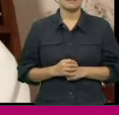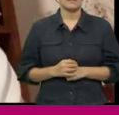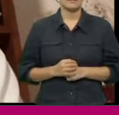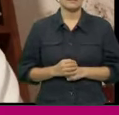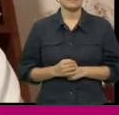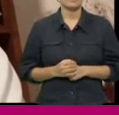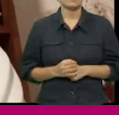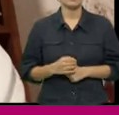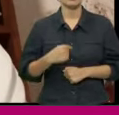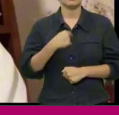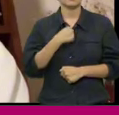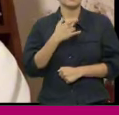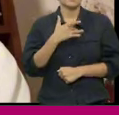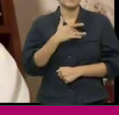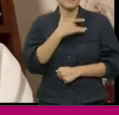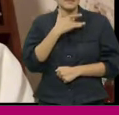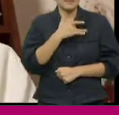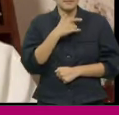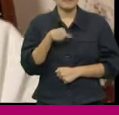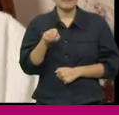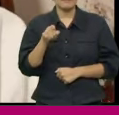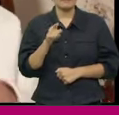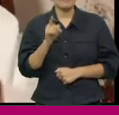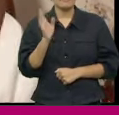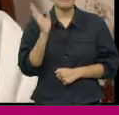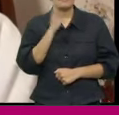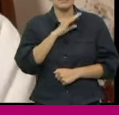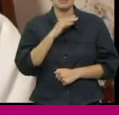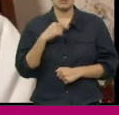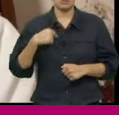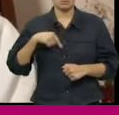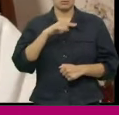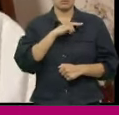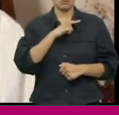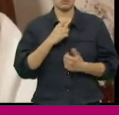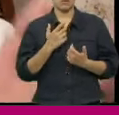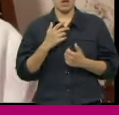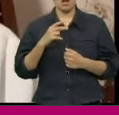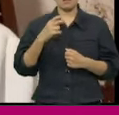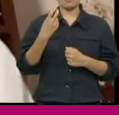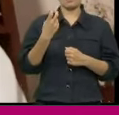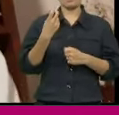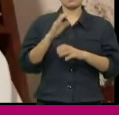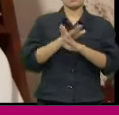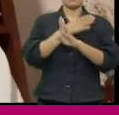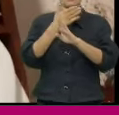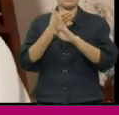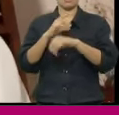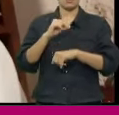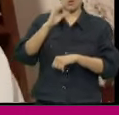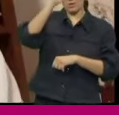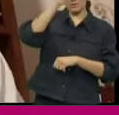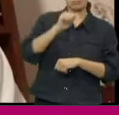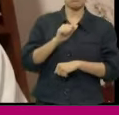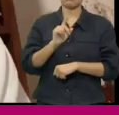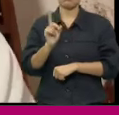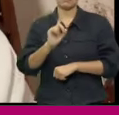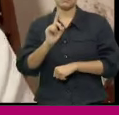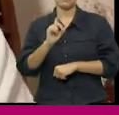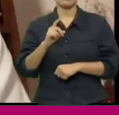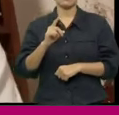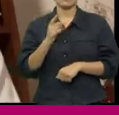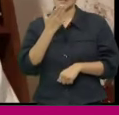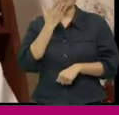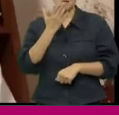incorrecta el planteamiento que nos hace. No se opone, ni nos oponemos, ni respaldamos, simplemente nos parece de un